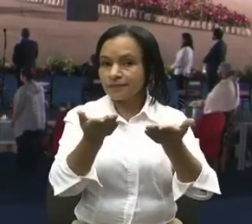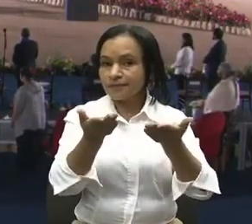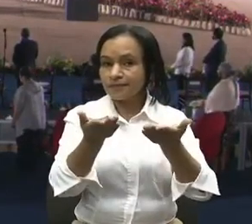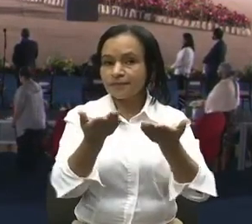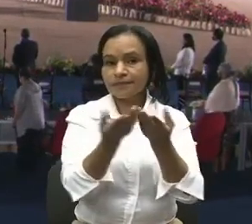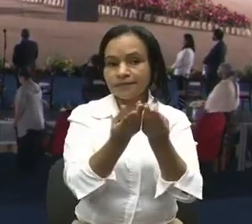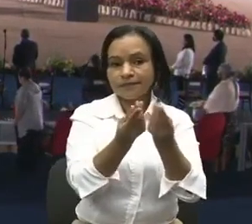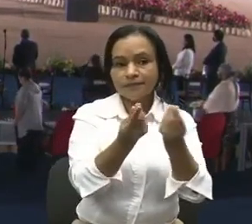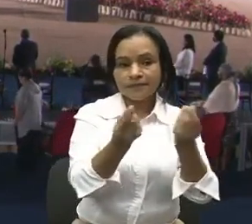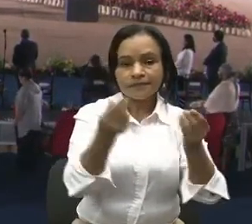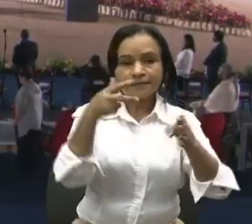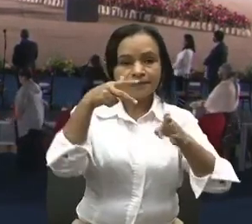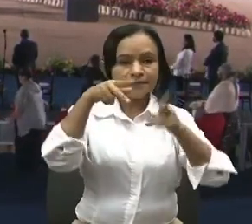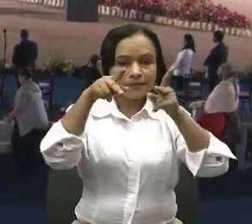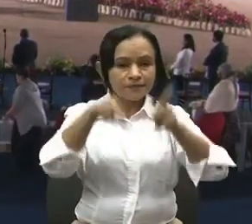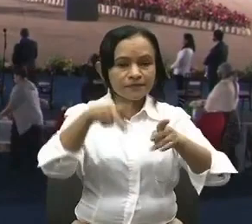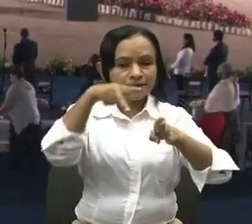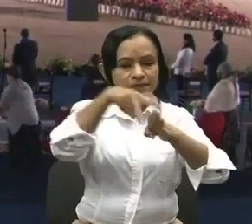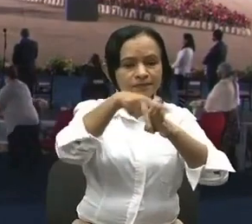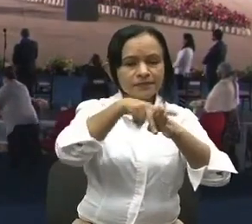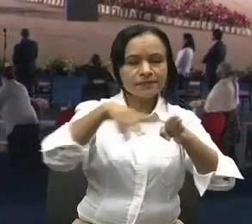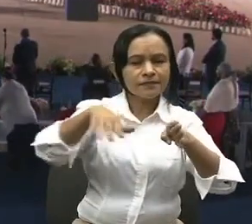entregarle tierra a los campesinos,